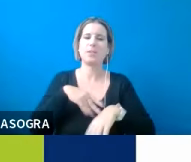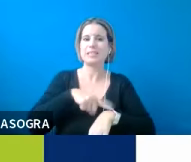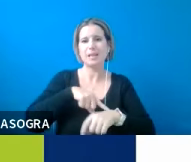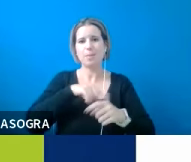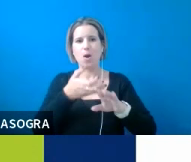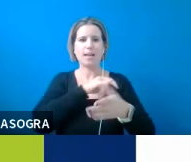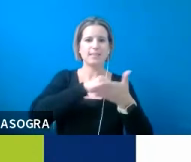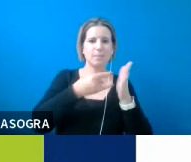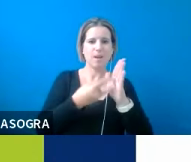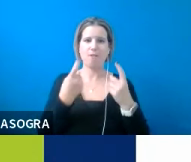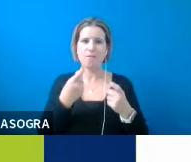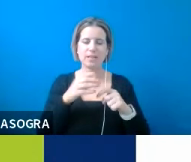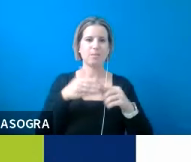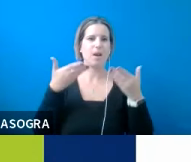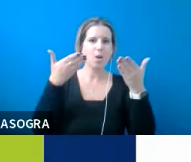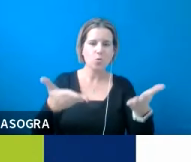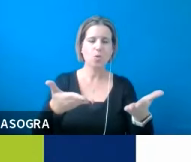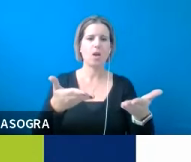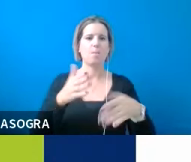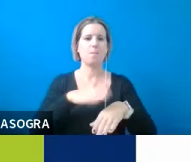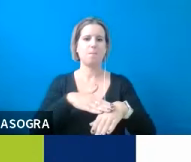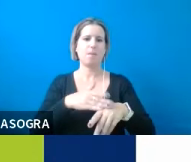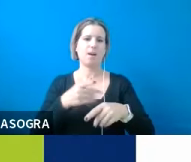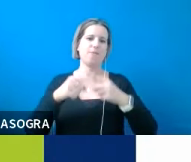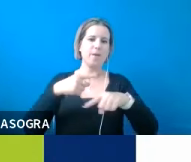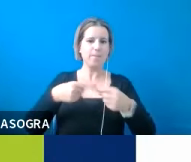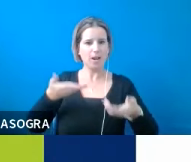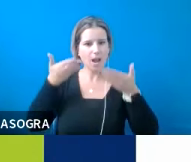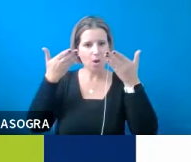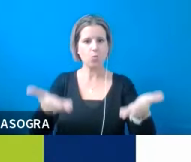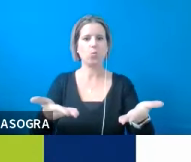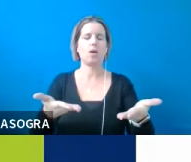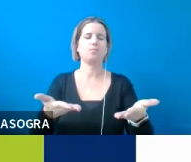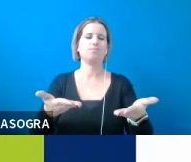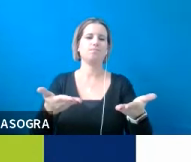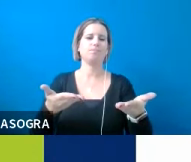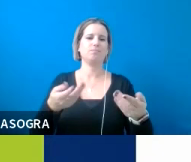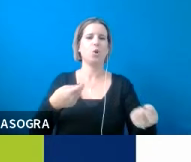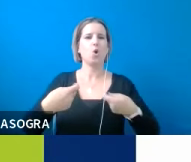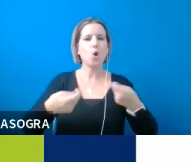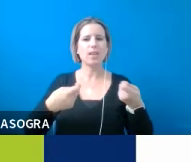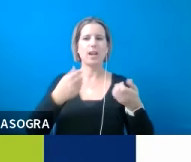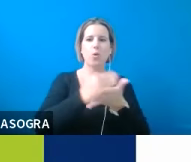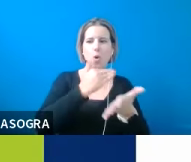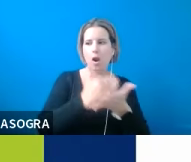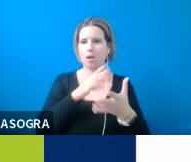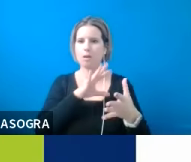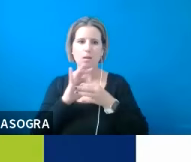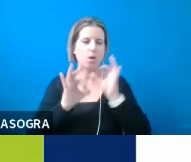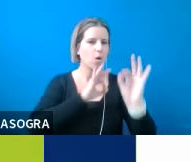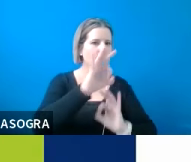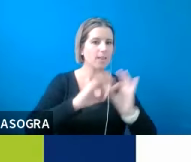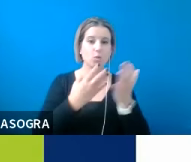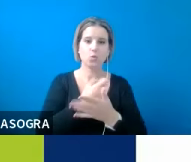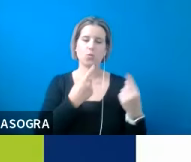planificar sesiones para ayudar para generar ayuda a las familias para coordinarnos con colegios con todo lo que hace falta